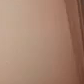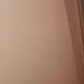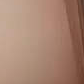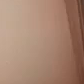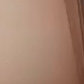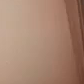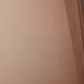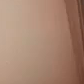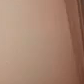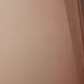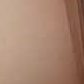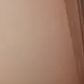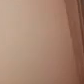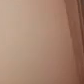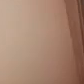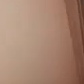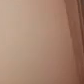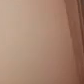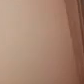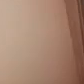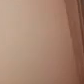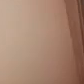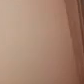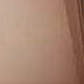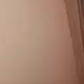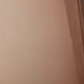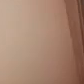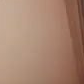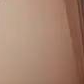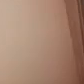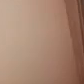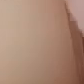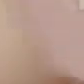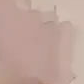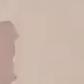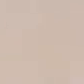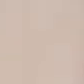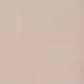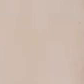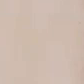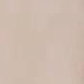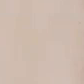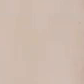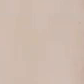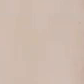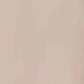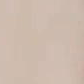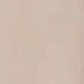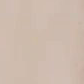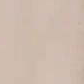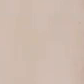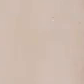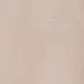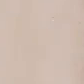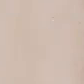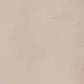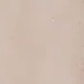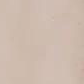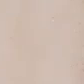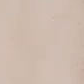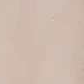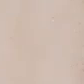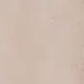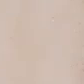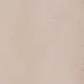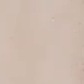la obra ya comenzando. Siguiendo el camino que les he trazado. Daniel Alcides Carrión nació en 1857,